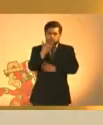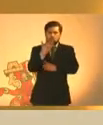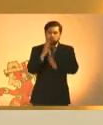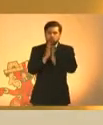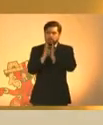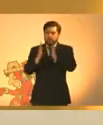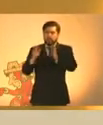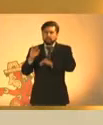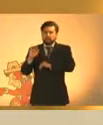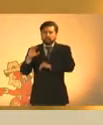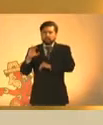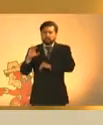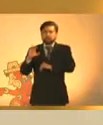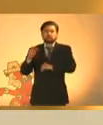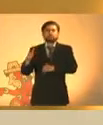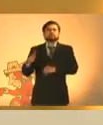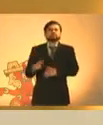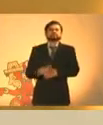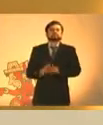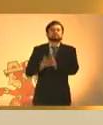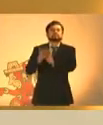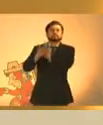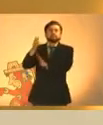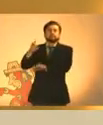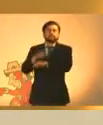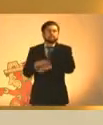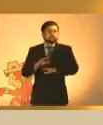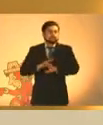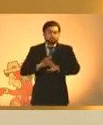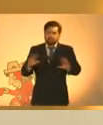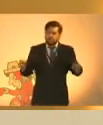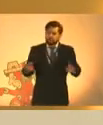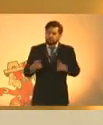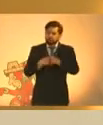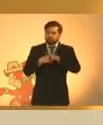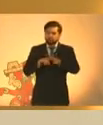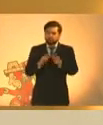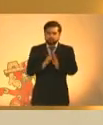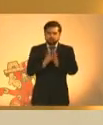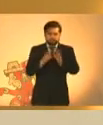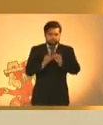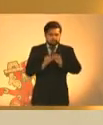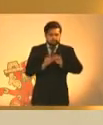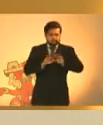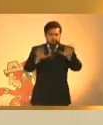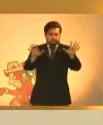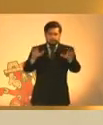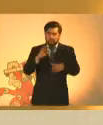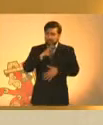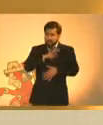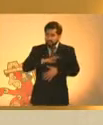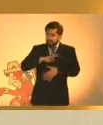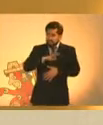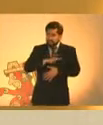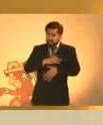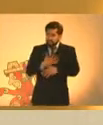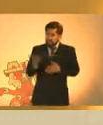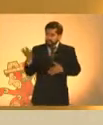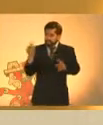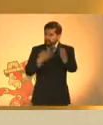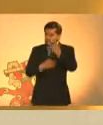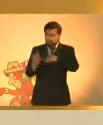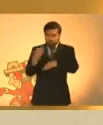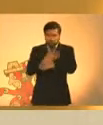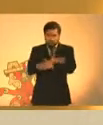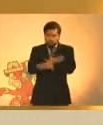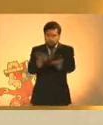cultura y entonces salimos al mismo tiempo feliz y pensé porque cuando sean